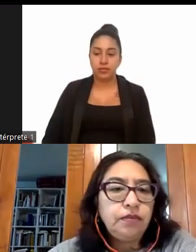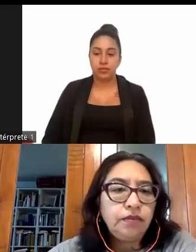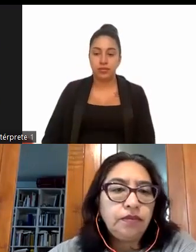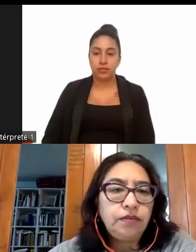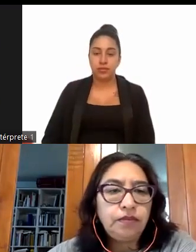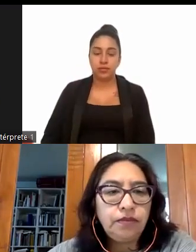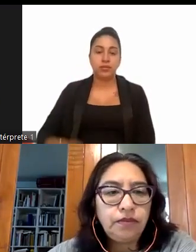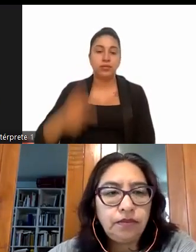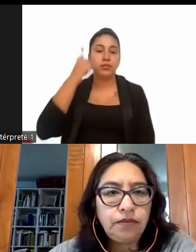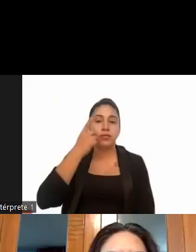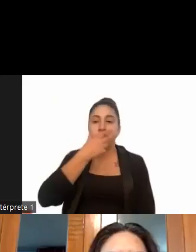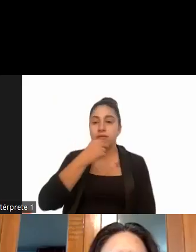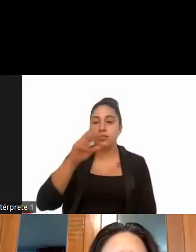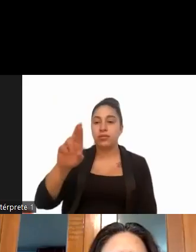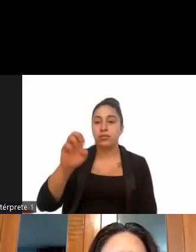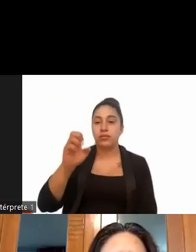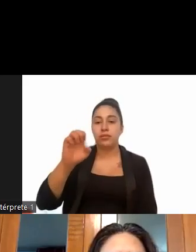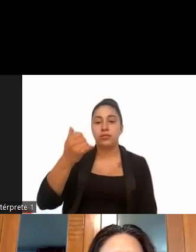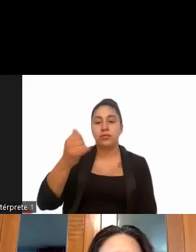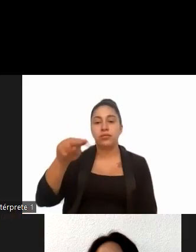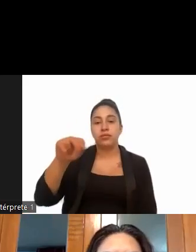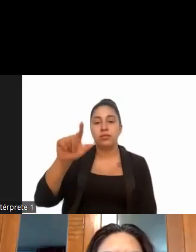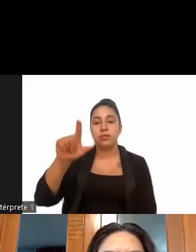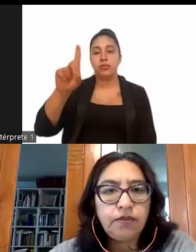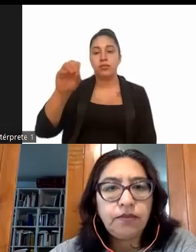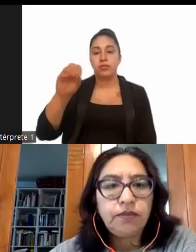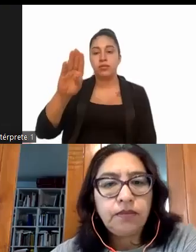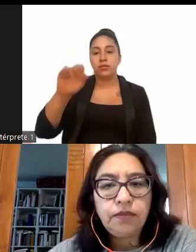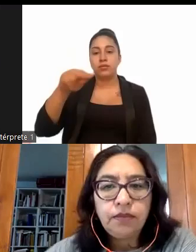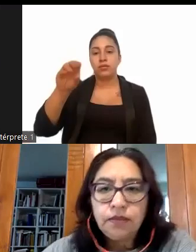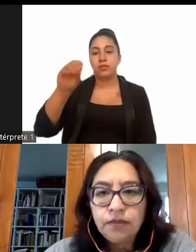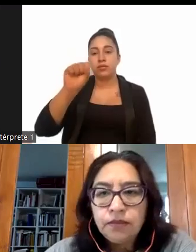Licenciado Reinaldo Baños Lozada. Reinaldo Baños, a favor.